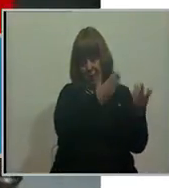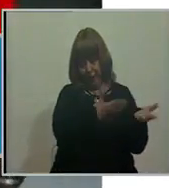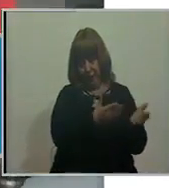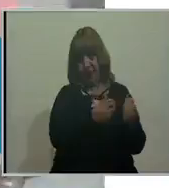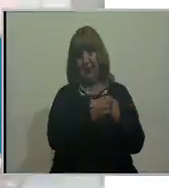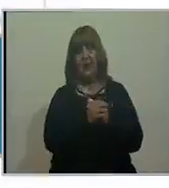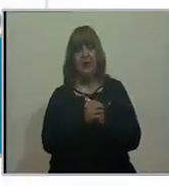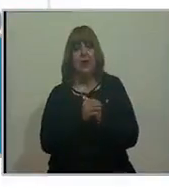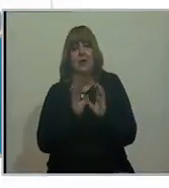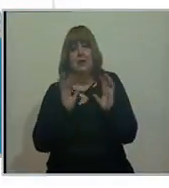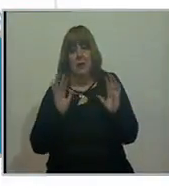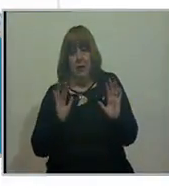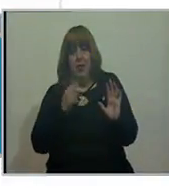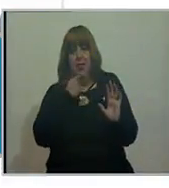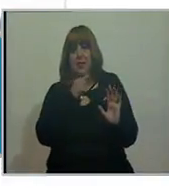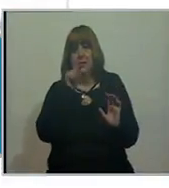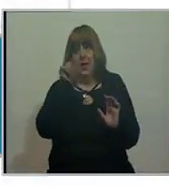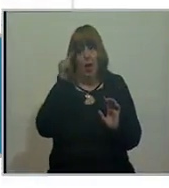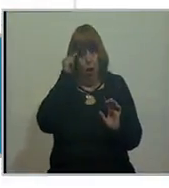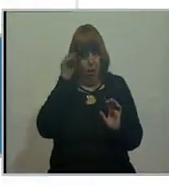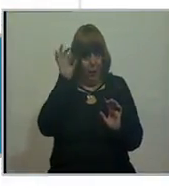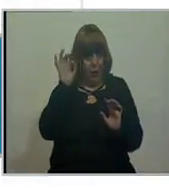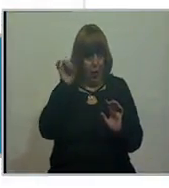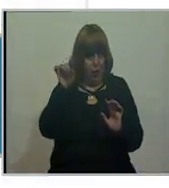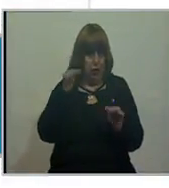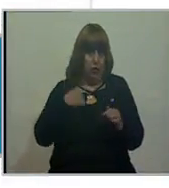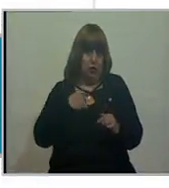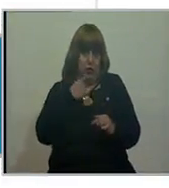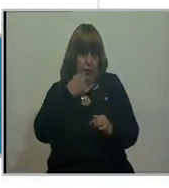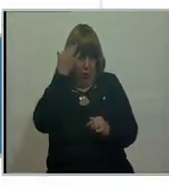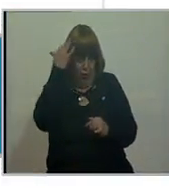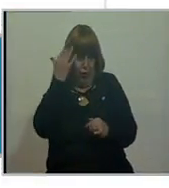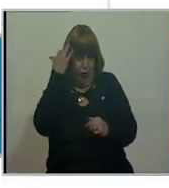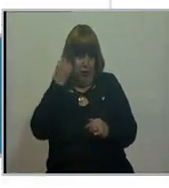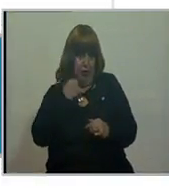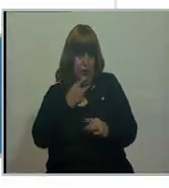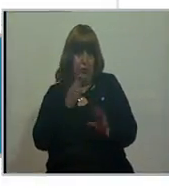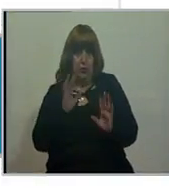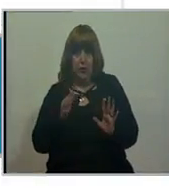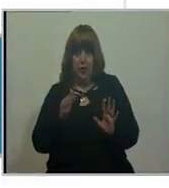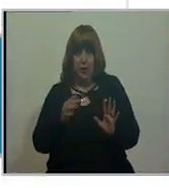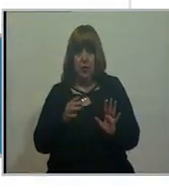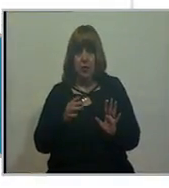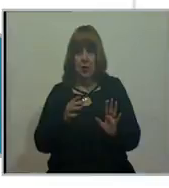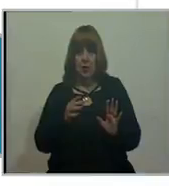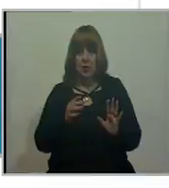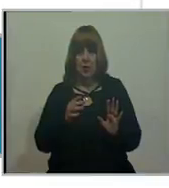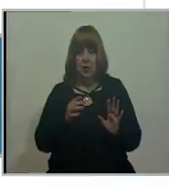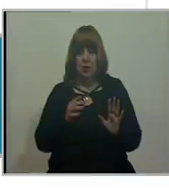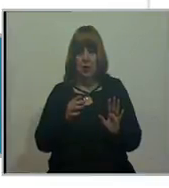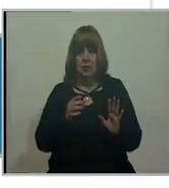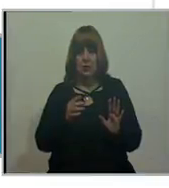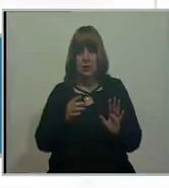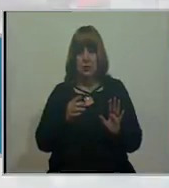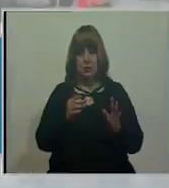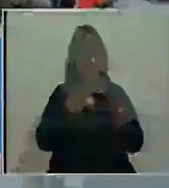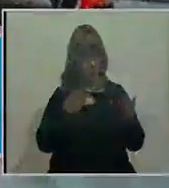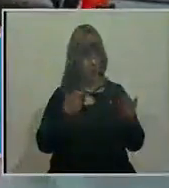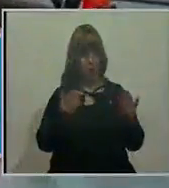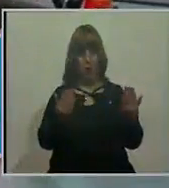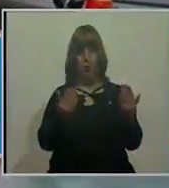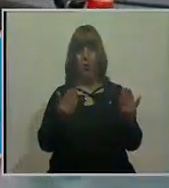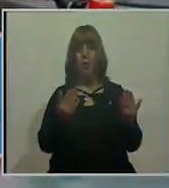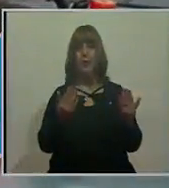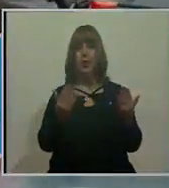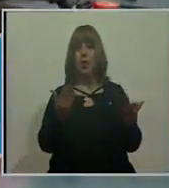Yo repito lo que dice ella. No estoy ni a favor ni en contra, digamos, estoy reproduciendo las palabras de Amalia Granata. Primero no es un argumento, es una pregunta,